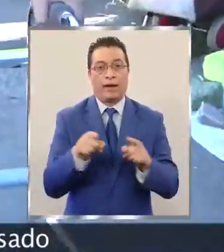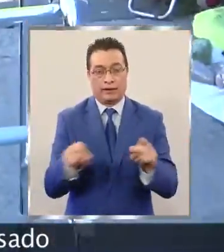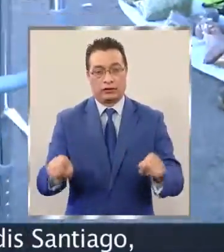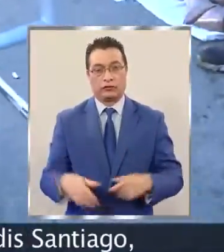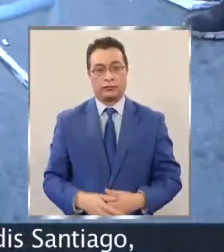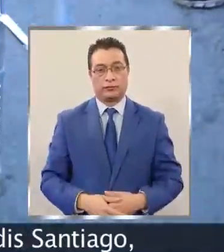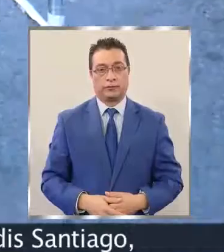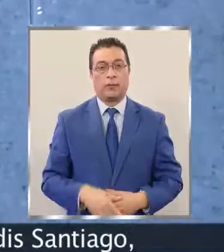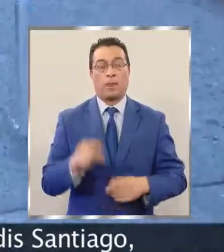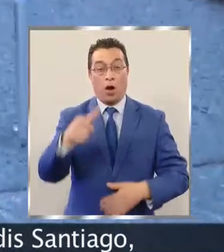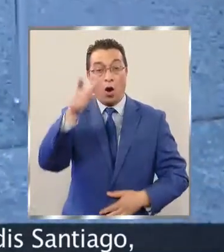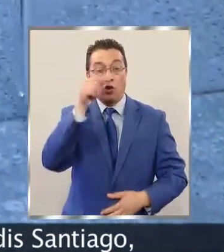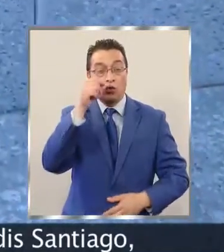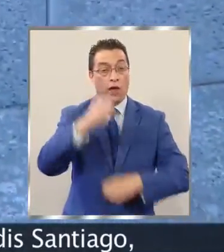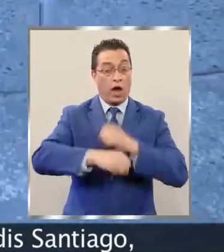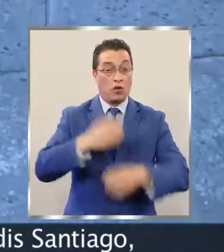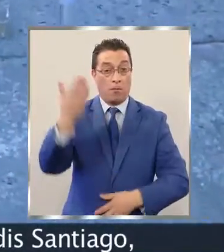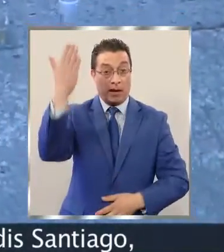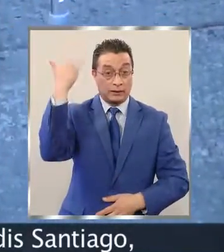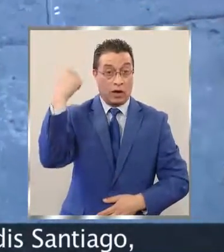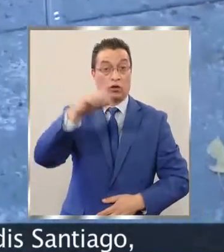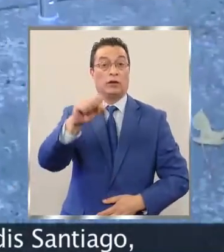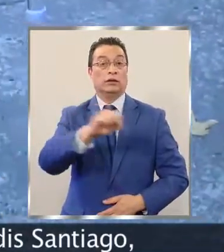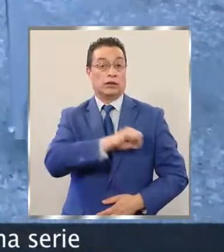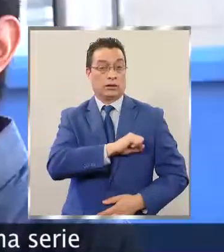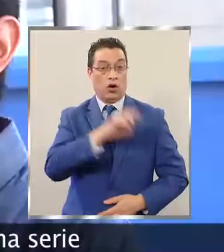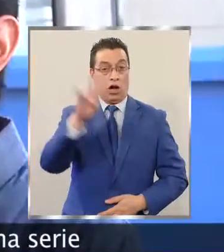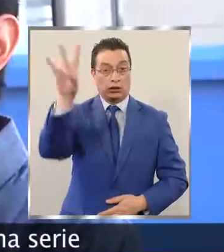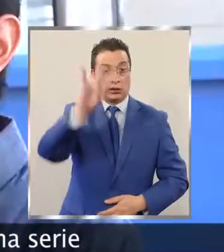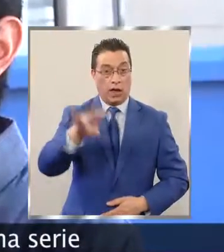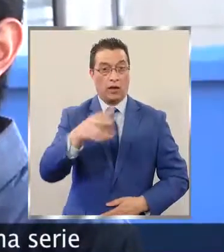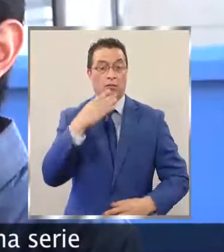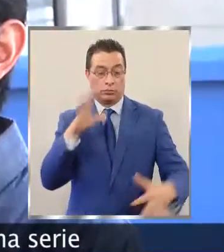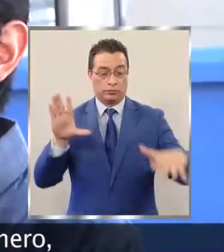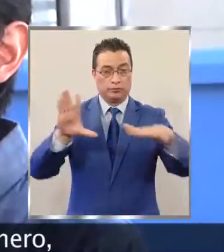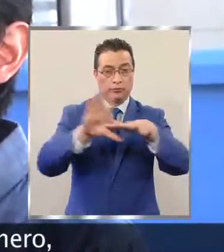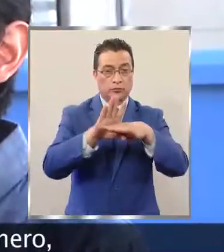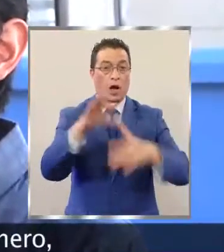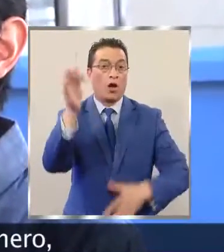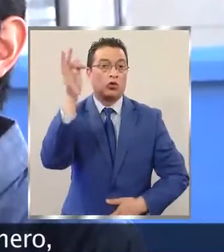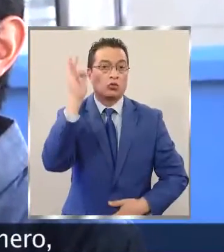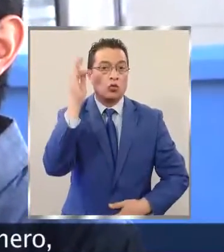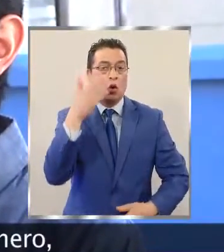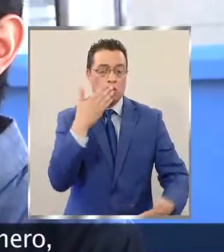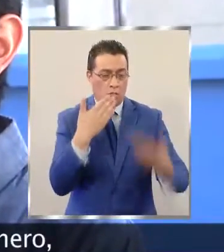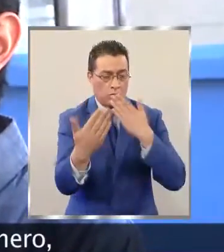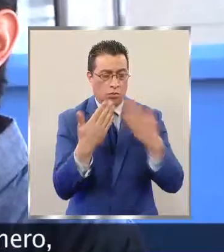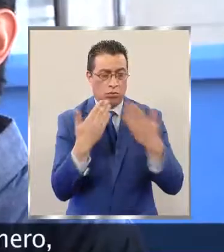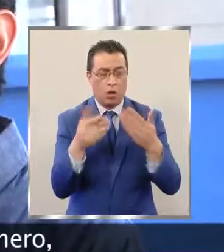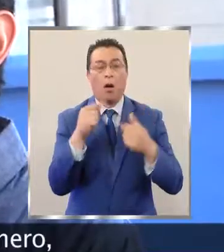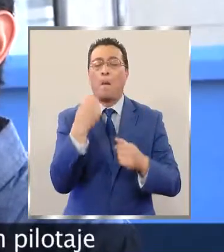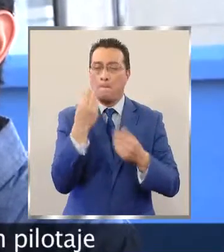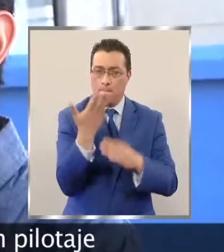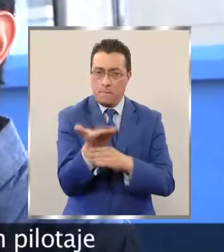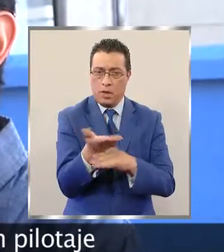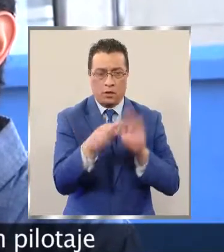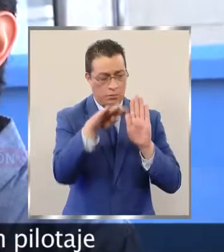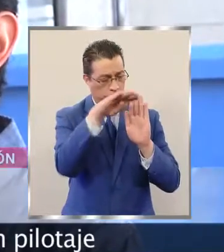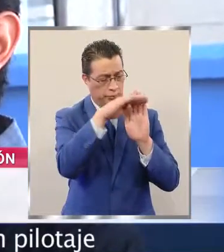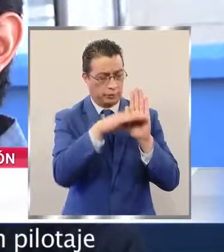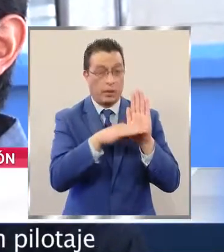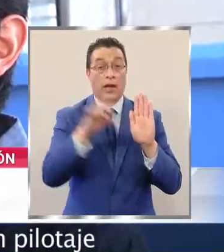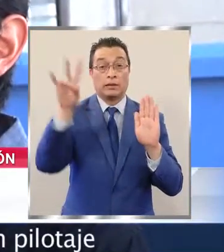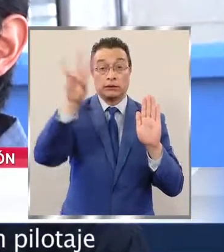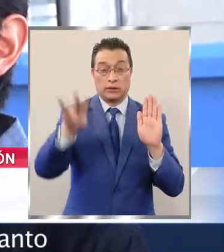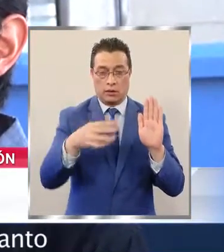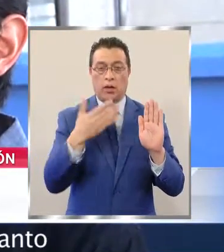octubre del año pasado tuvimos una reunión en Senadis Santiago, donde se nos pidieron una serie de requisitos. Para primero Senadis tiene